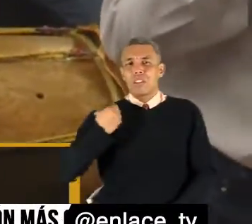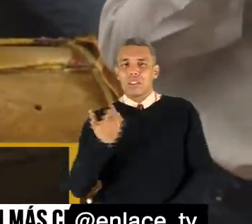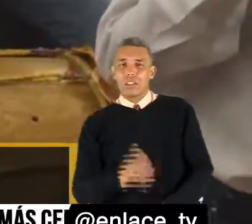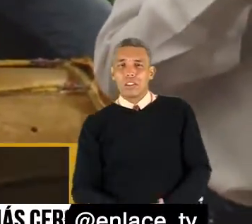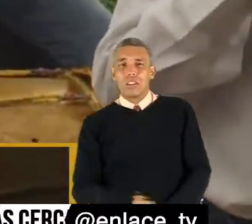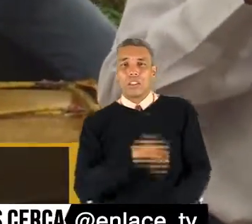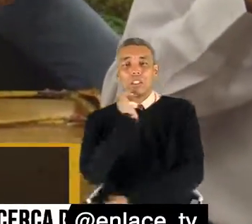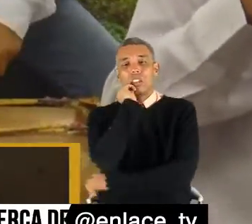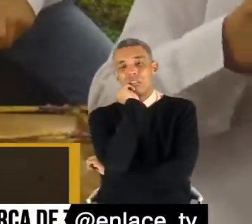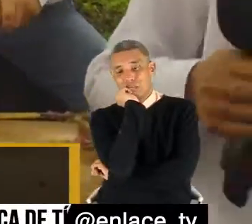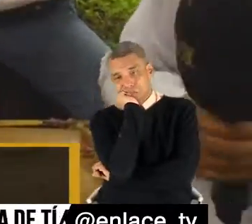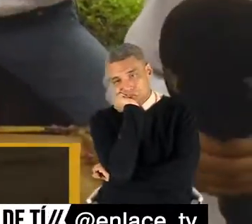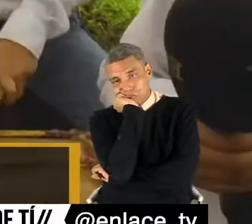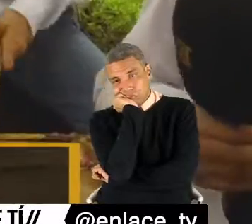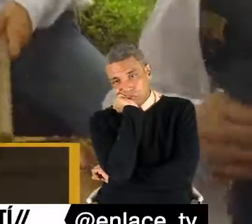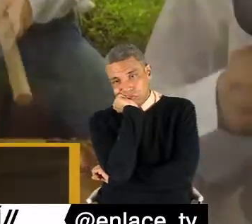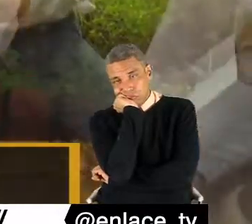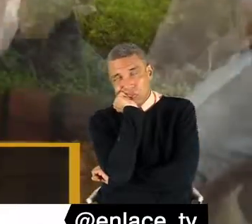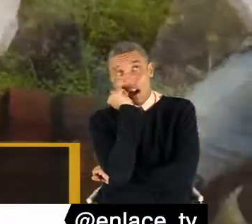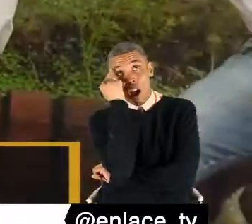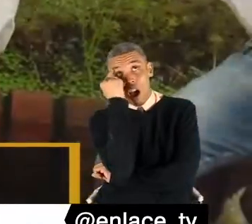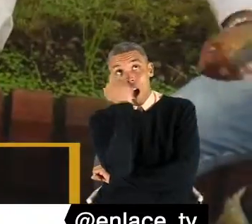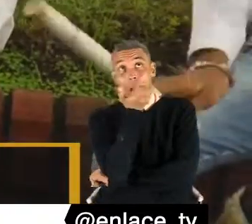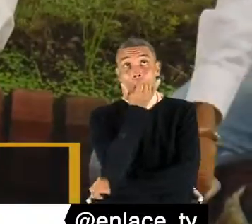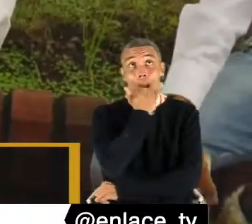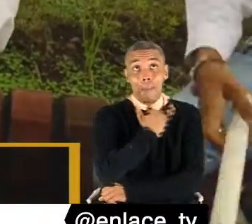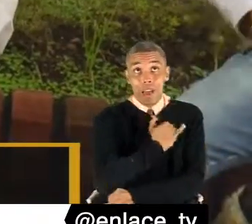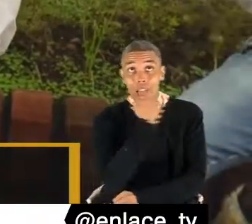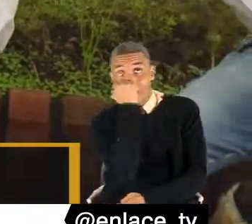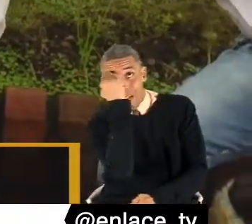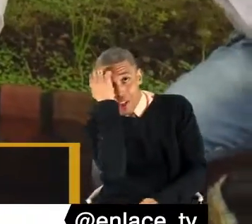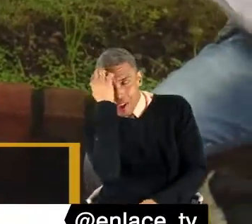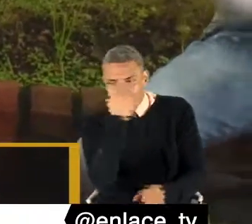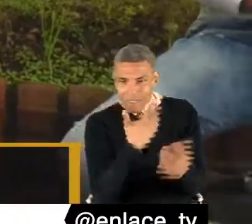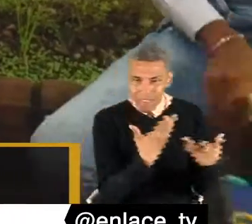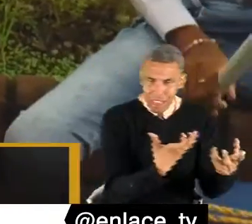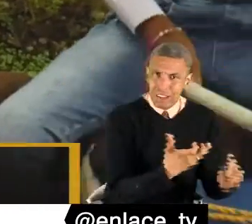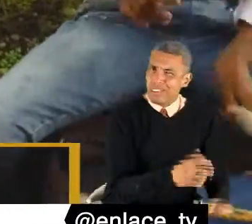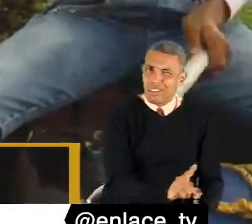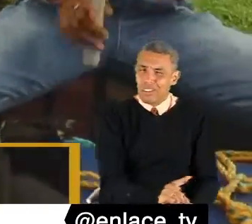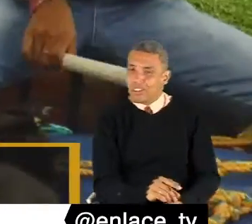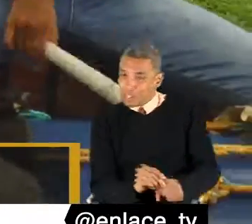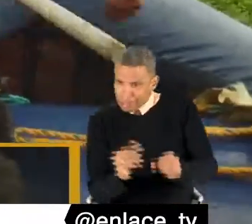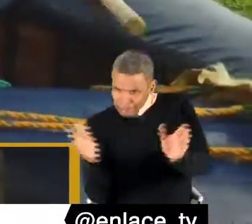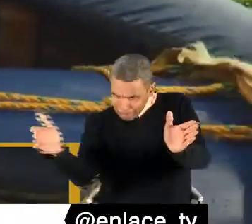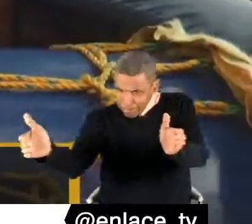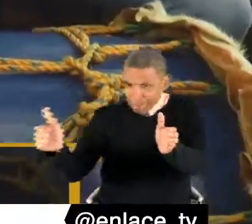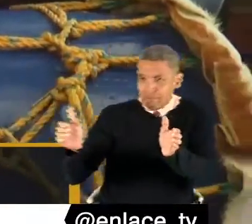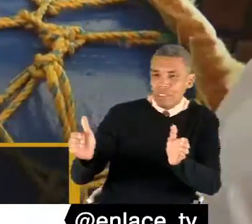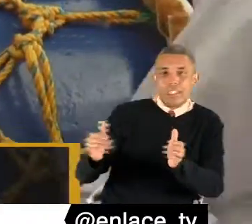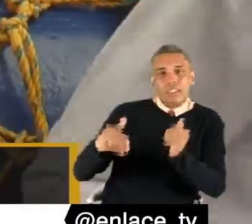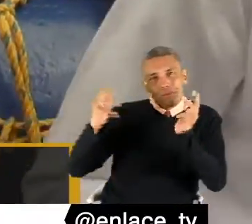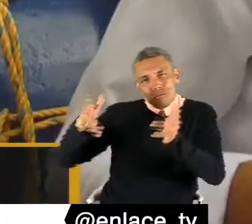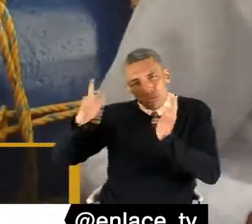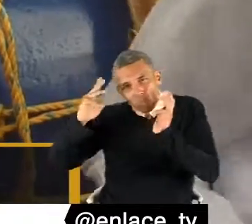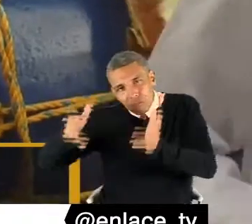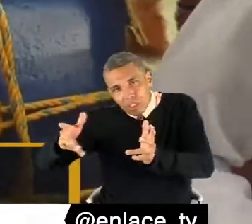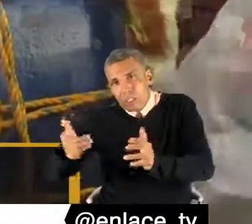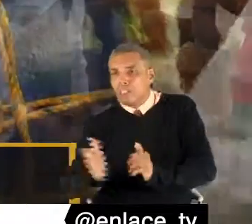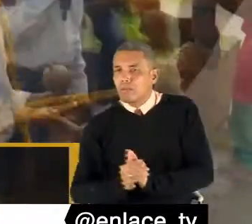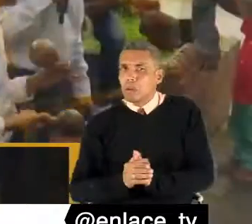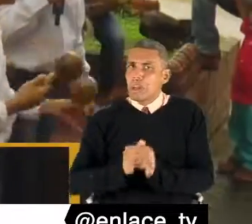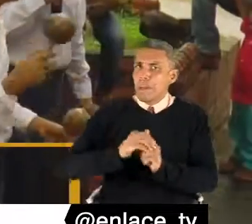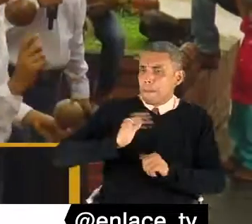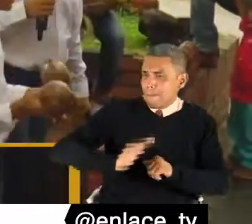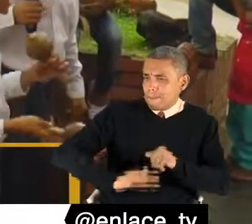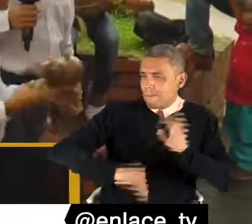quizás de pronto por ahí en cosas indebidas. Nació esta idea con otros compañeros músicos también, de crear la Corporación